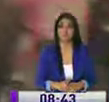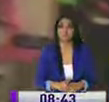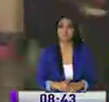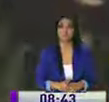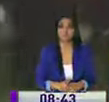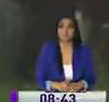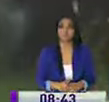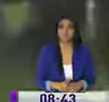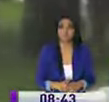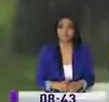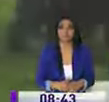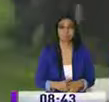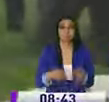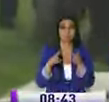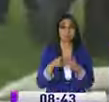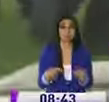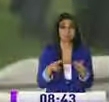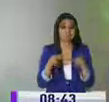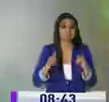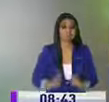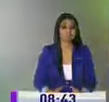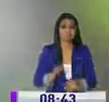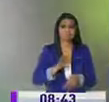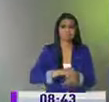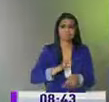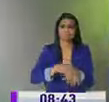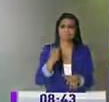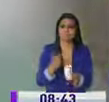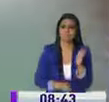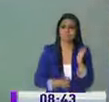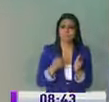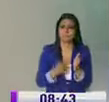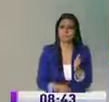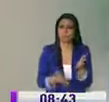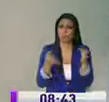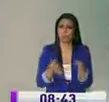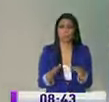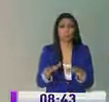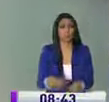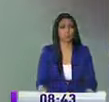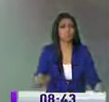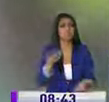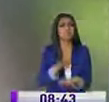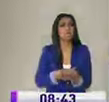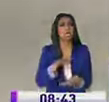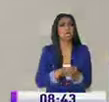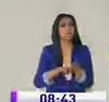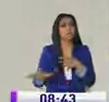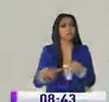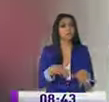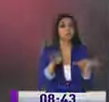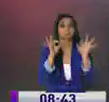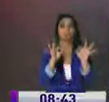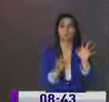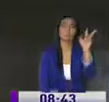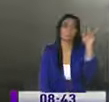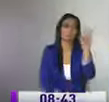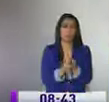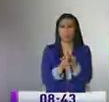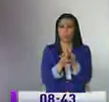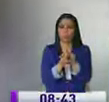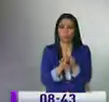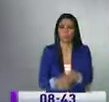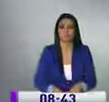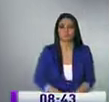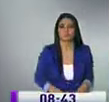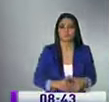y ahí que siguen las investigaciones respecto a este hecho que rompió con la tranquilidad y lo cotidiano de un inicio de semana